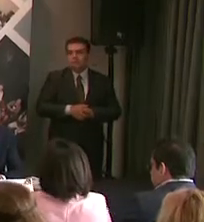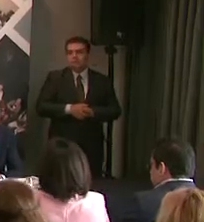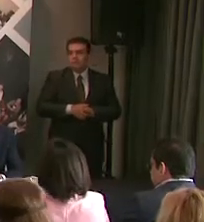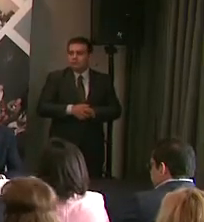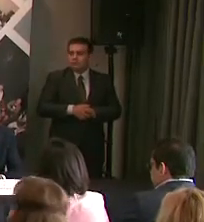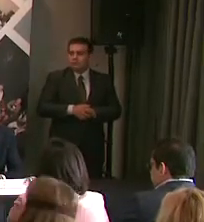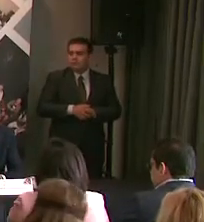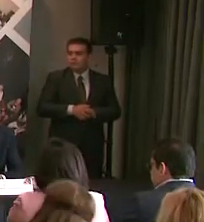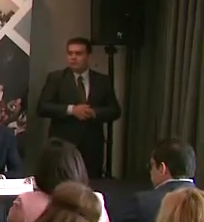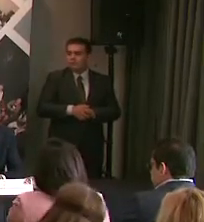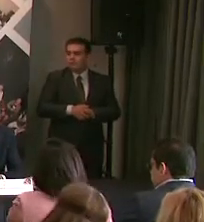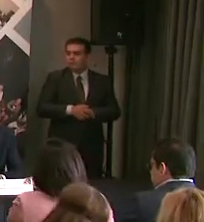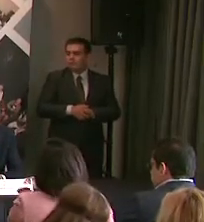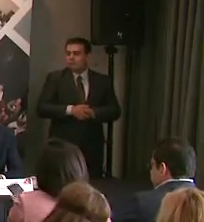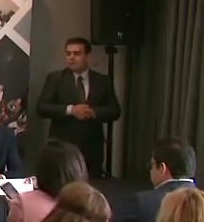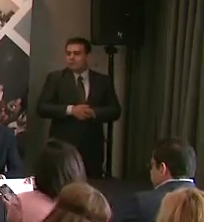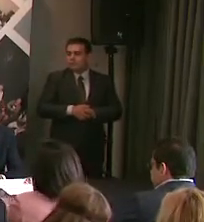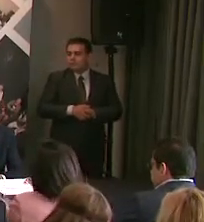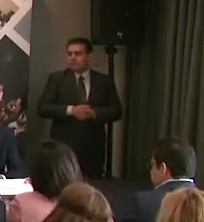Bueno.